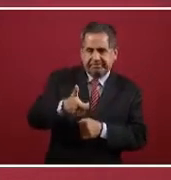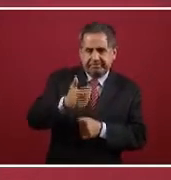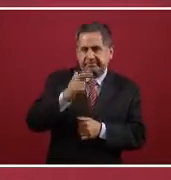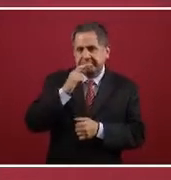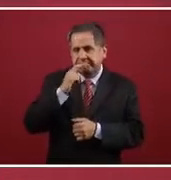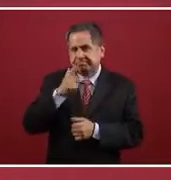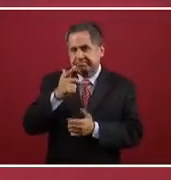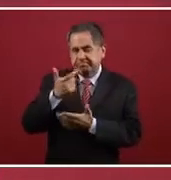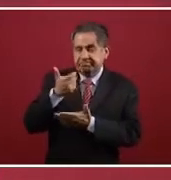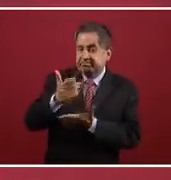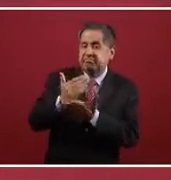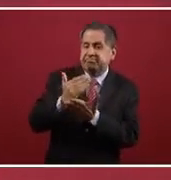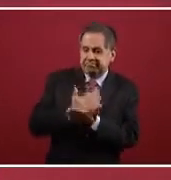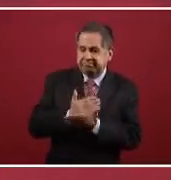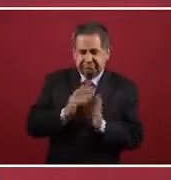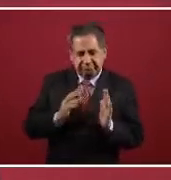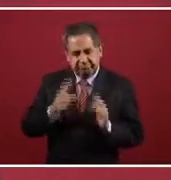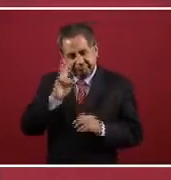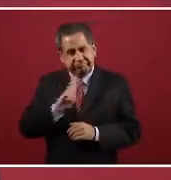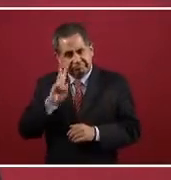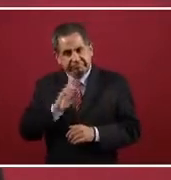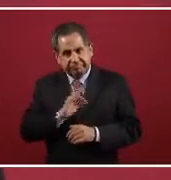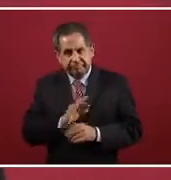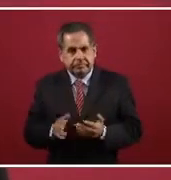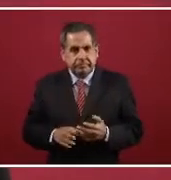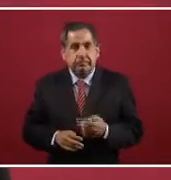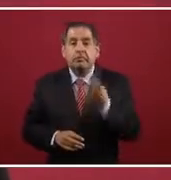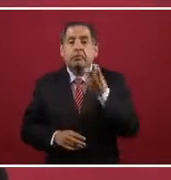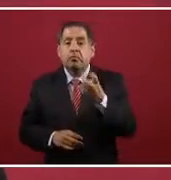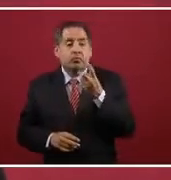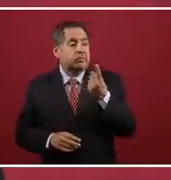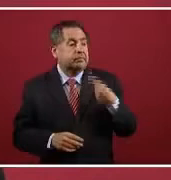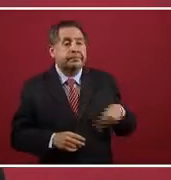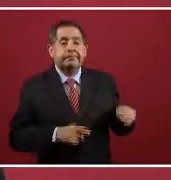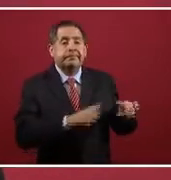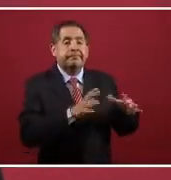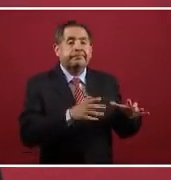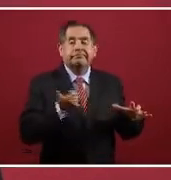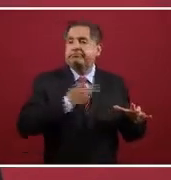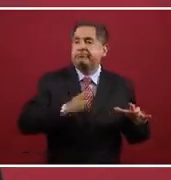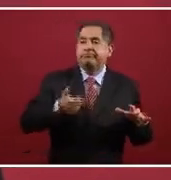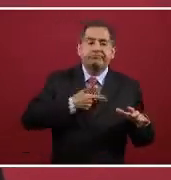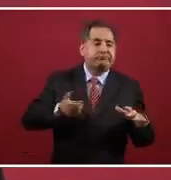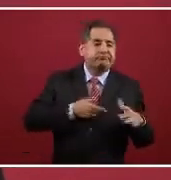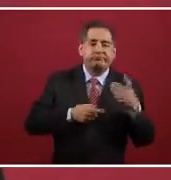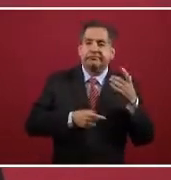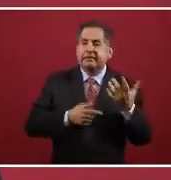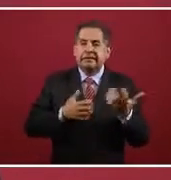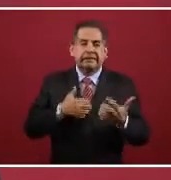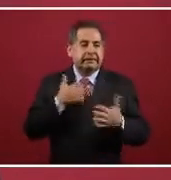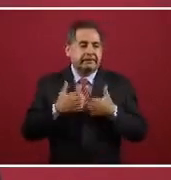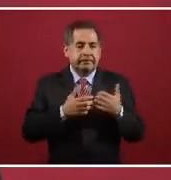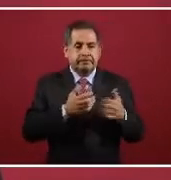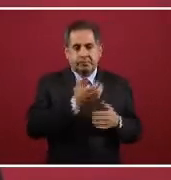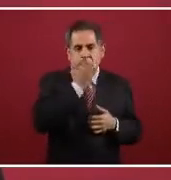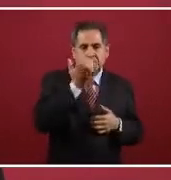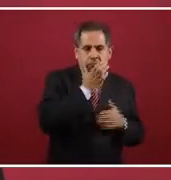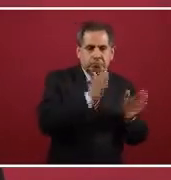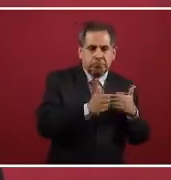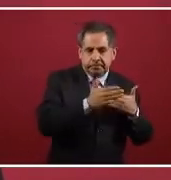Es lógico que no les gusta a los conservadores,